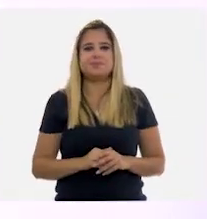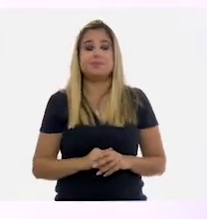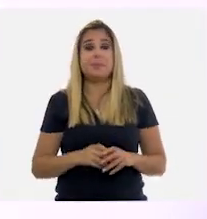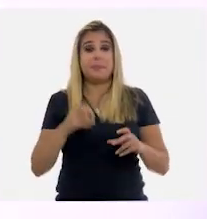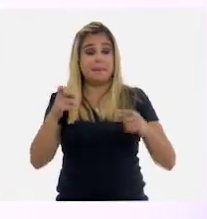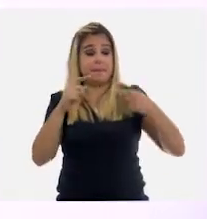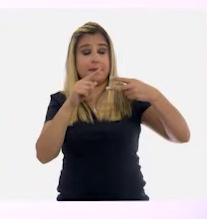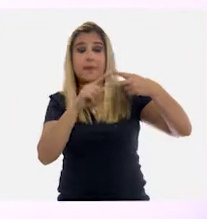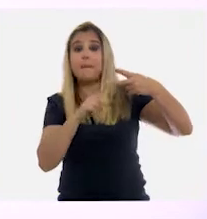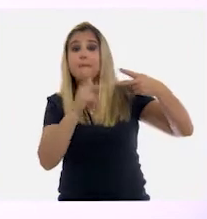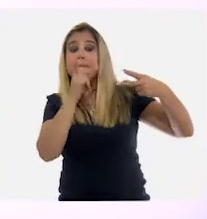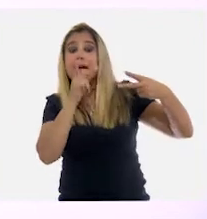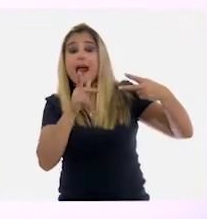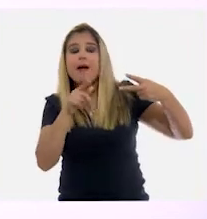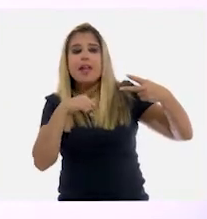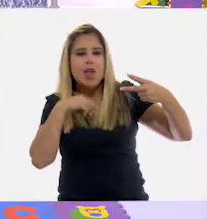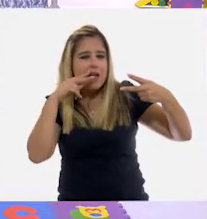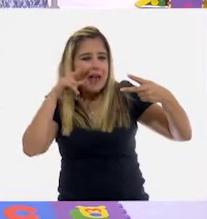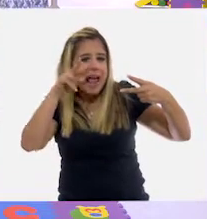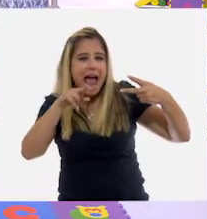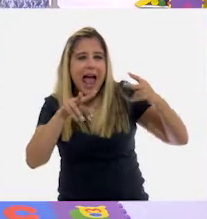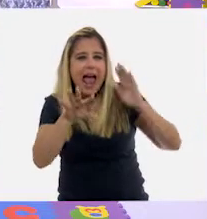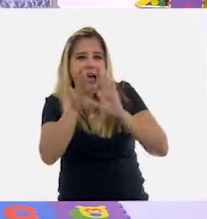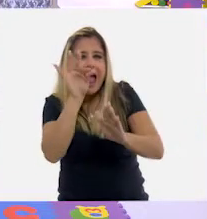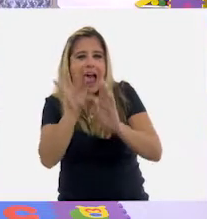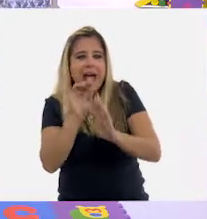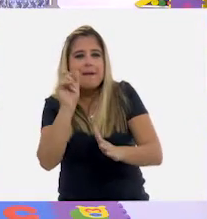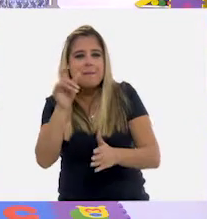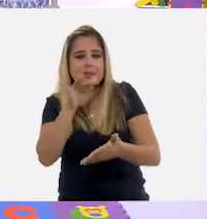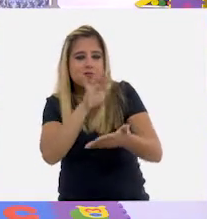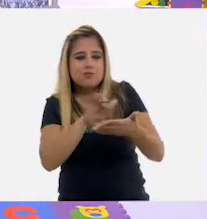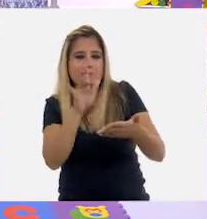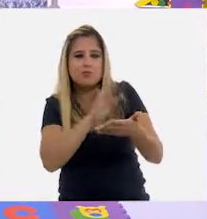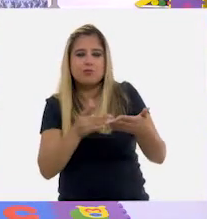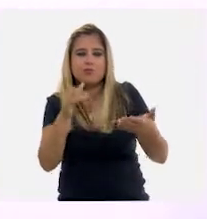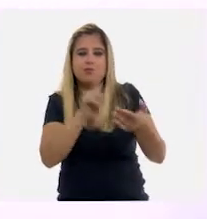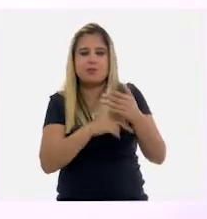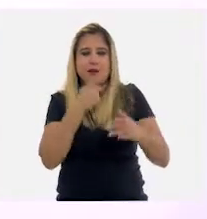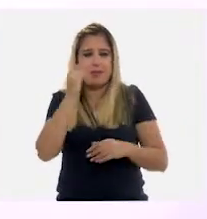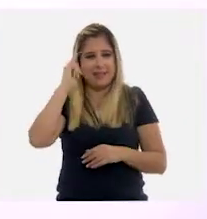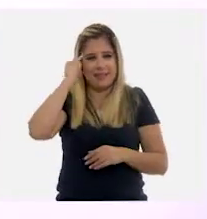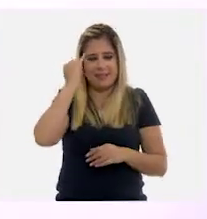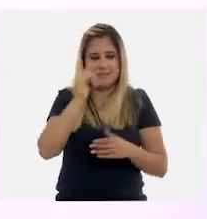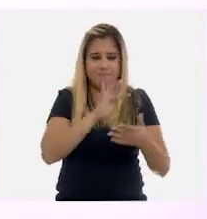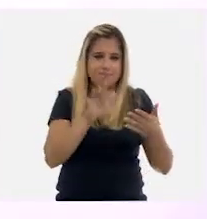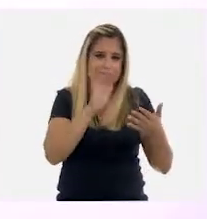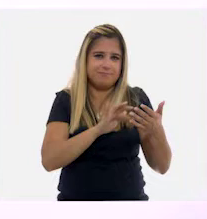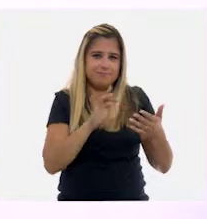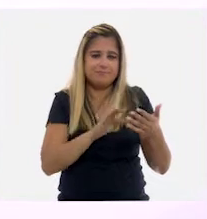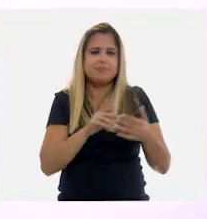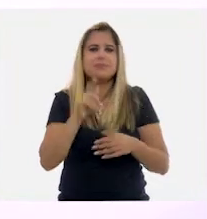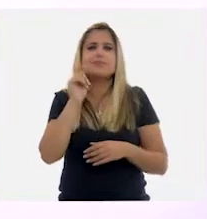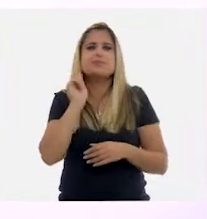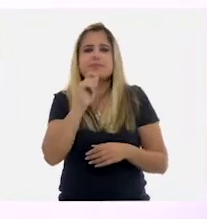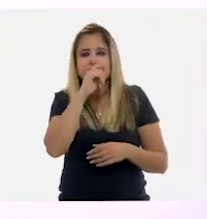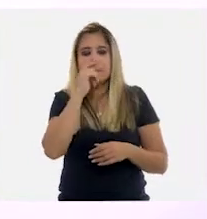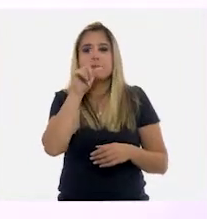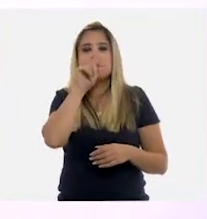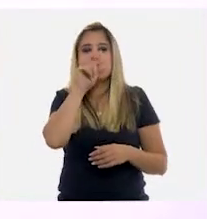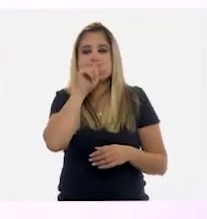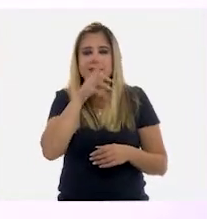Estas son las palabras que yo encontré en la lectura de Mo'eni, que se trata de un